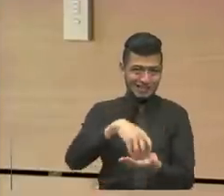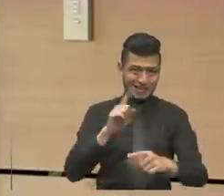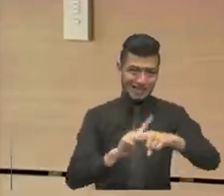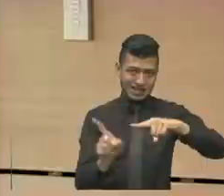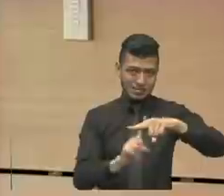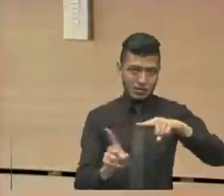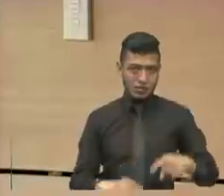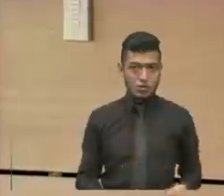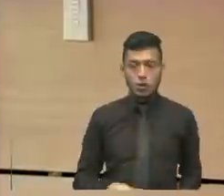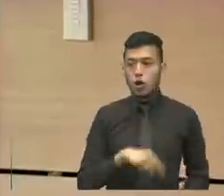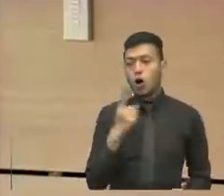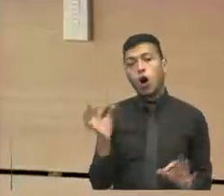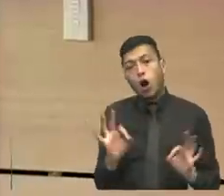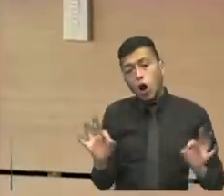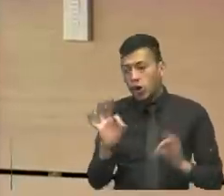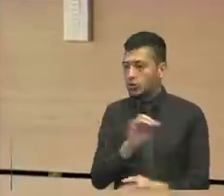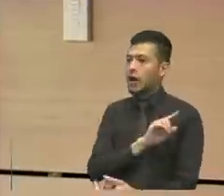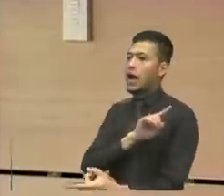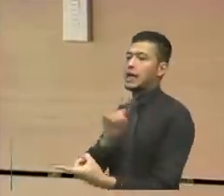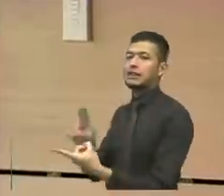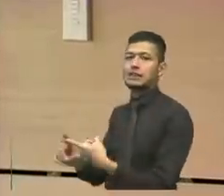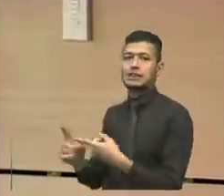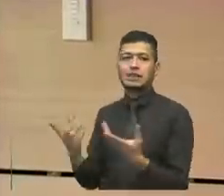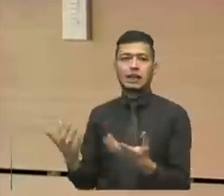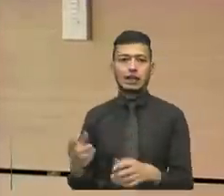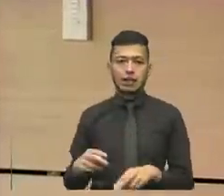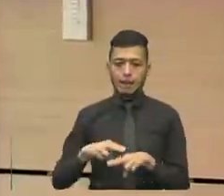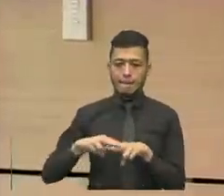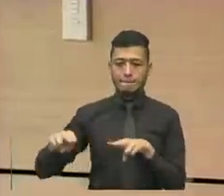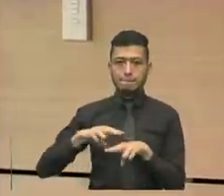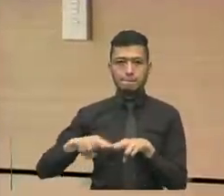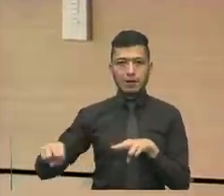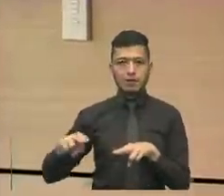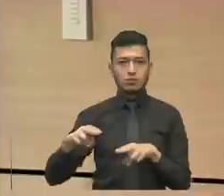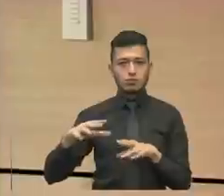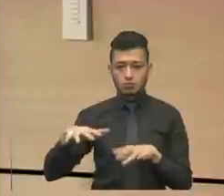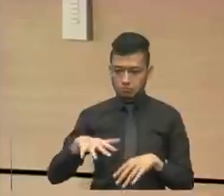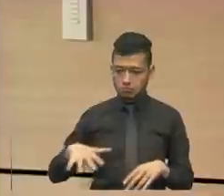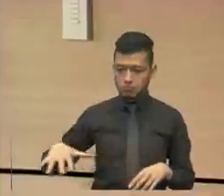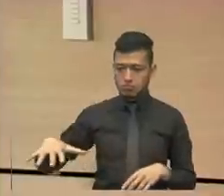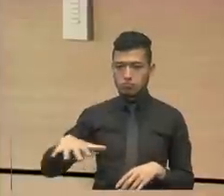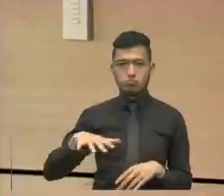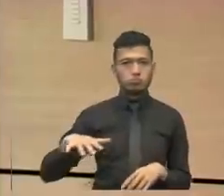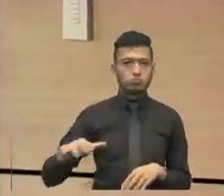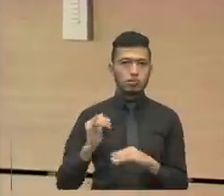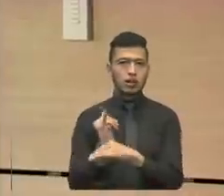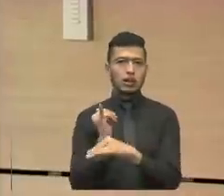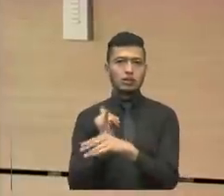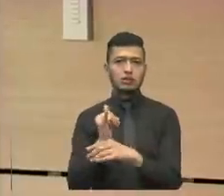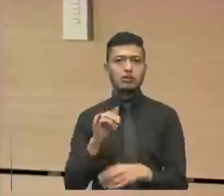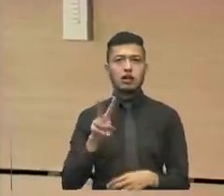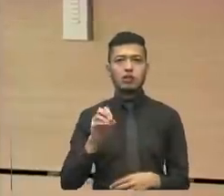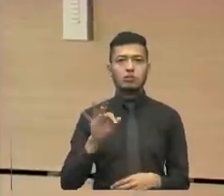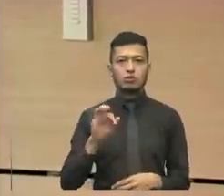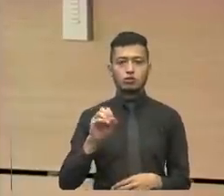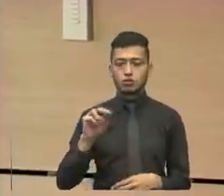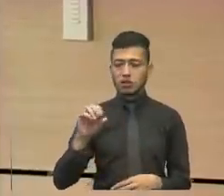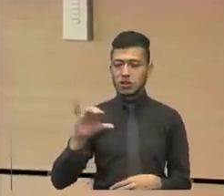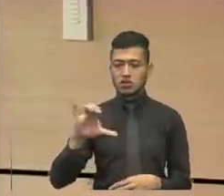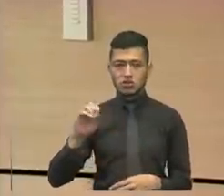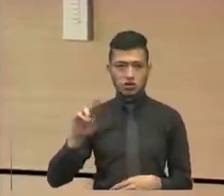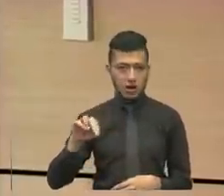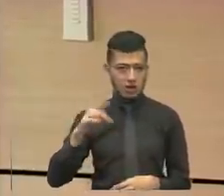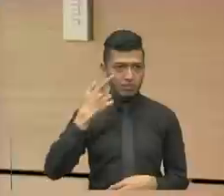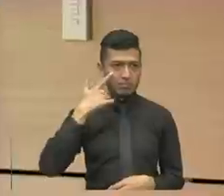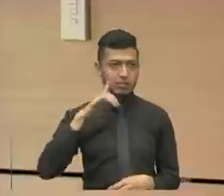Alameda, llegar hasta la estación del metro en el Voto Nacional. Es una herradura que